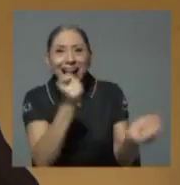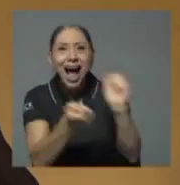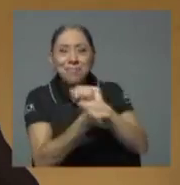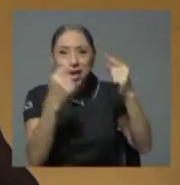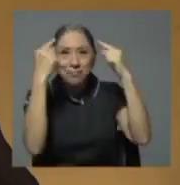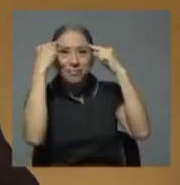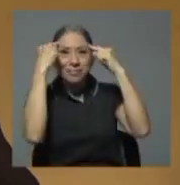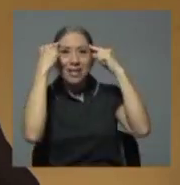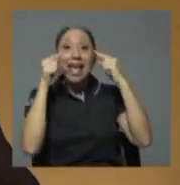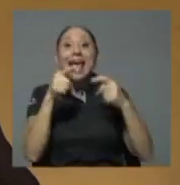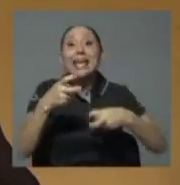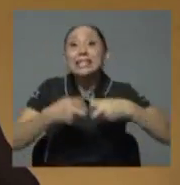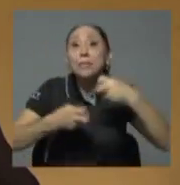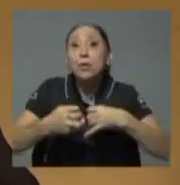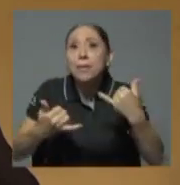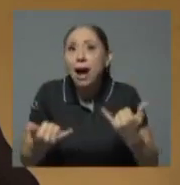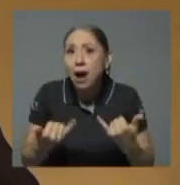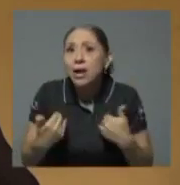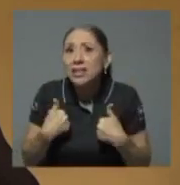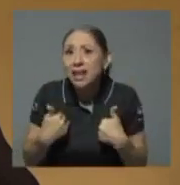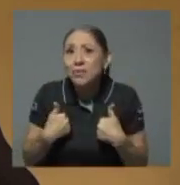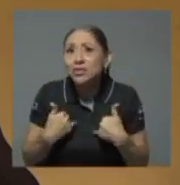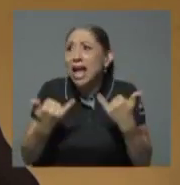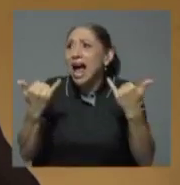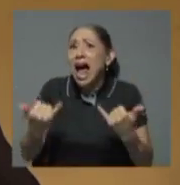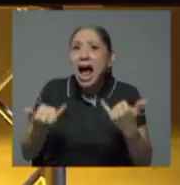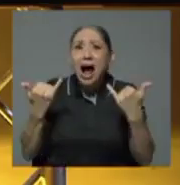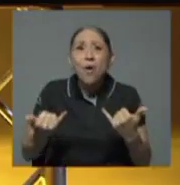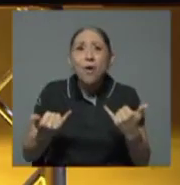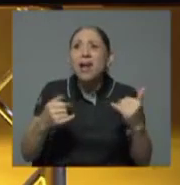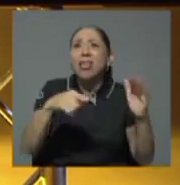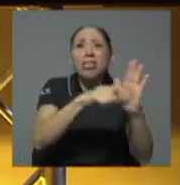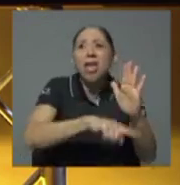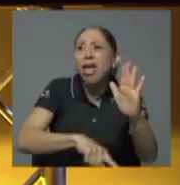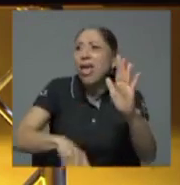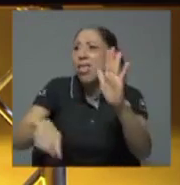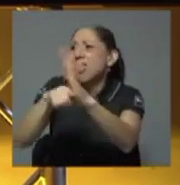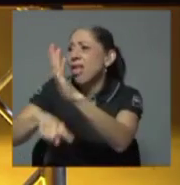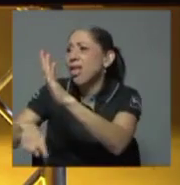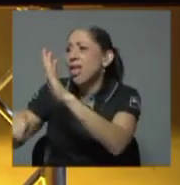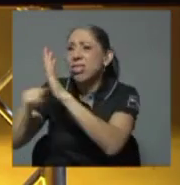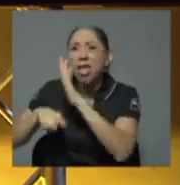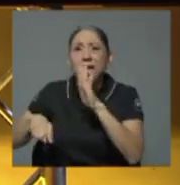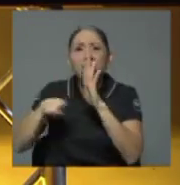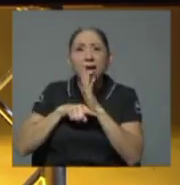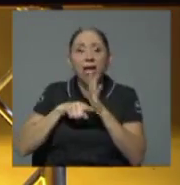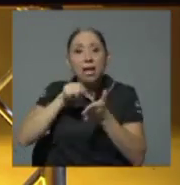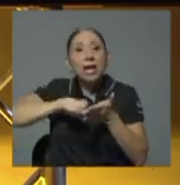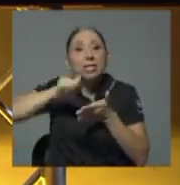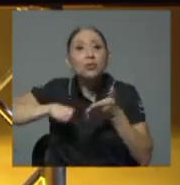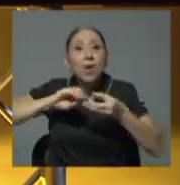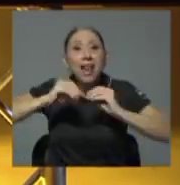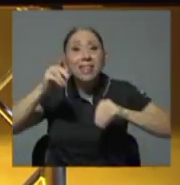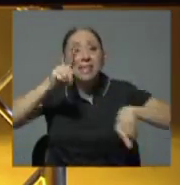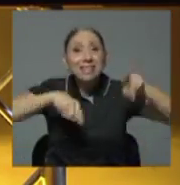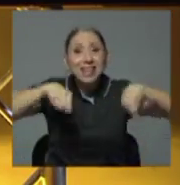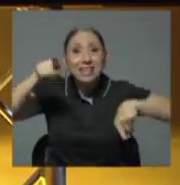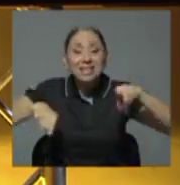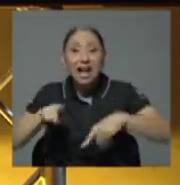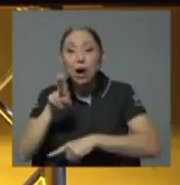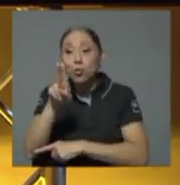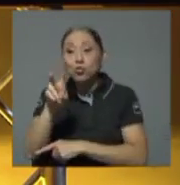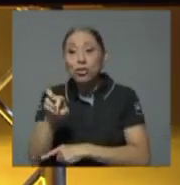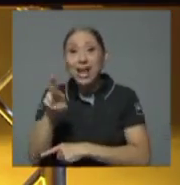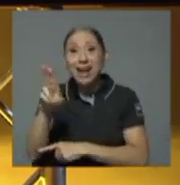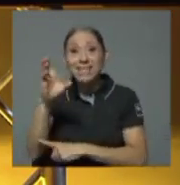estamos teniendo. Estamos inundados en una ola de pesimismo. La Escuela de Estadística de la UCR nos publica trimestralmente el